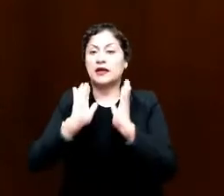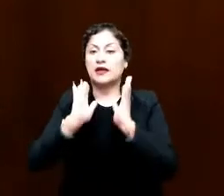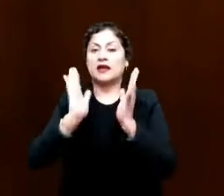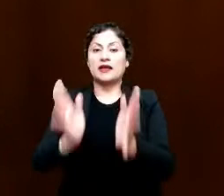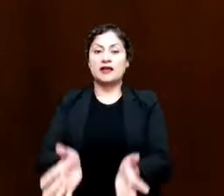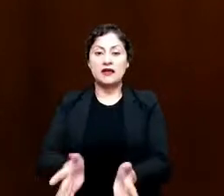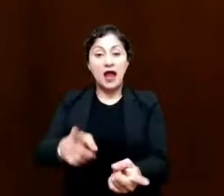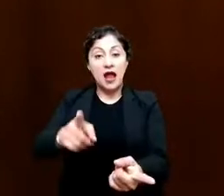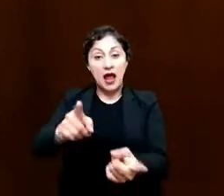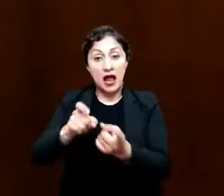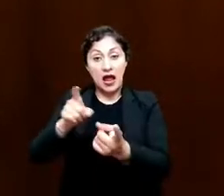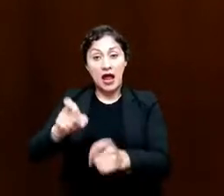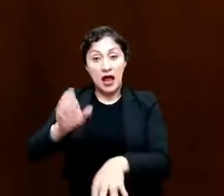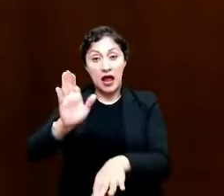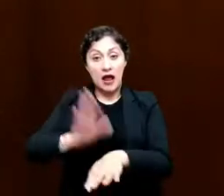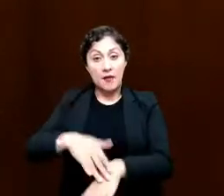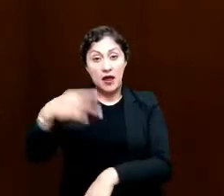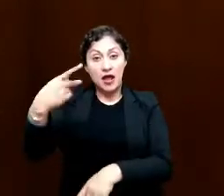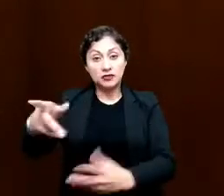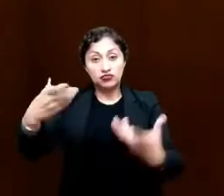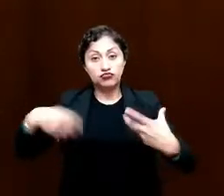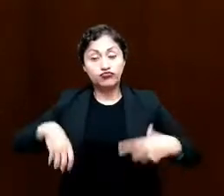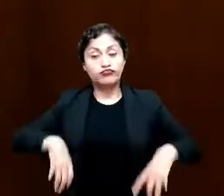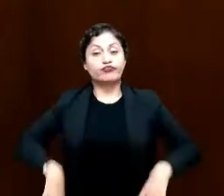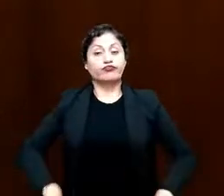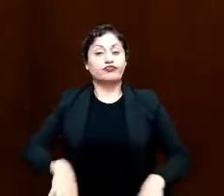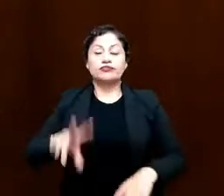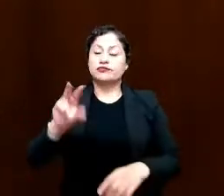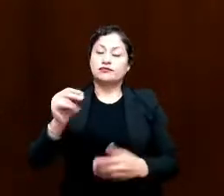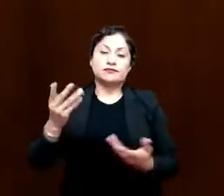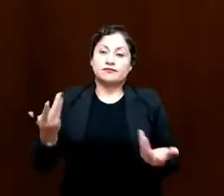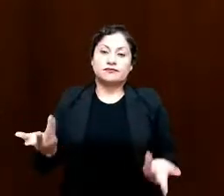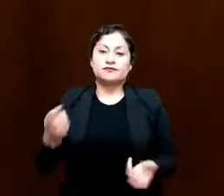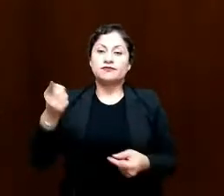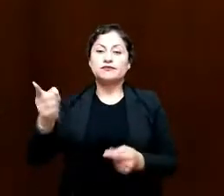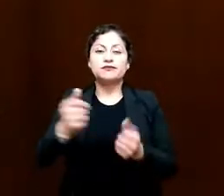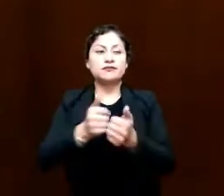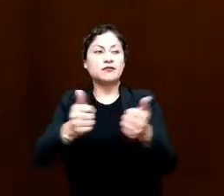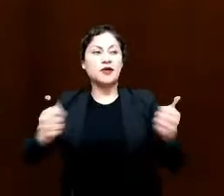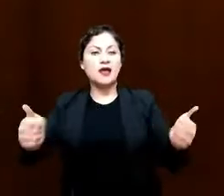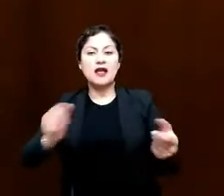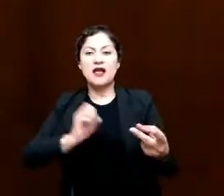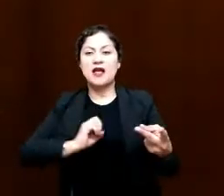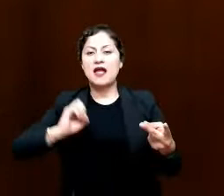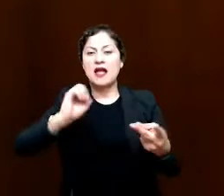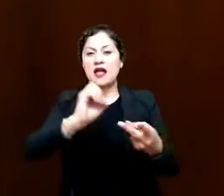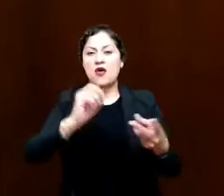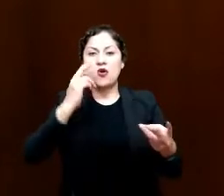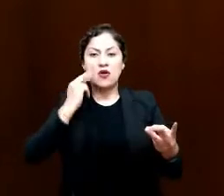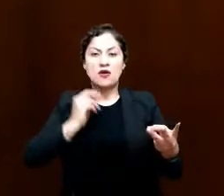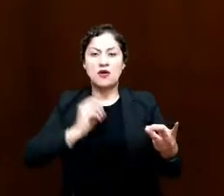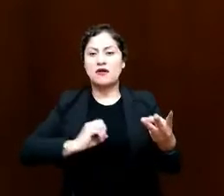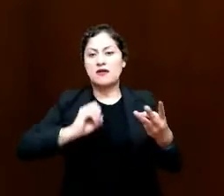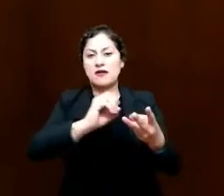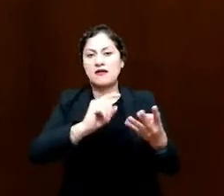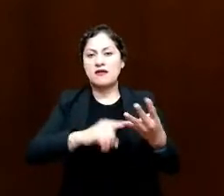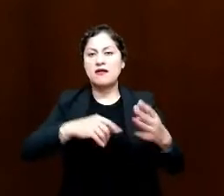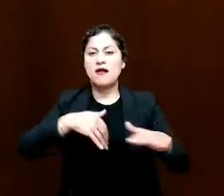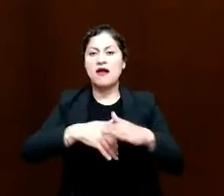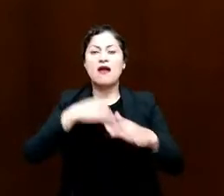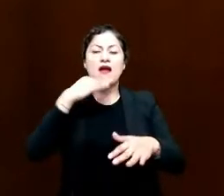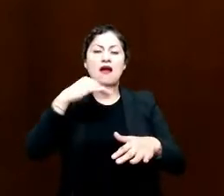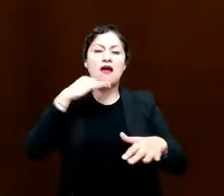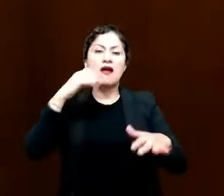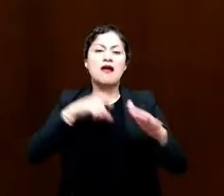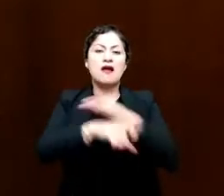bolsas de la clase política en declive lejana al pueblo clasista racista y corrupta estamos